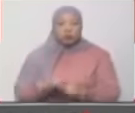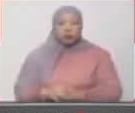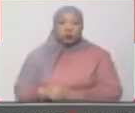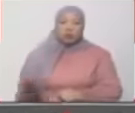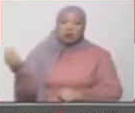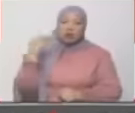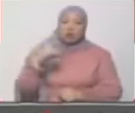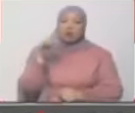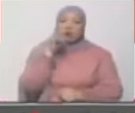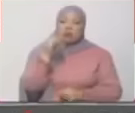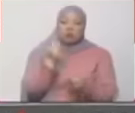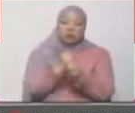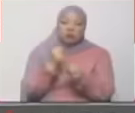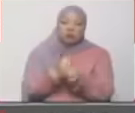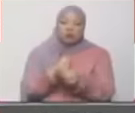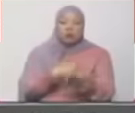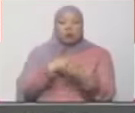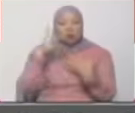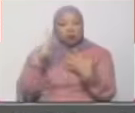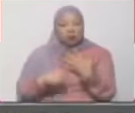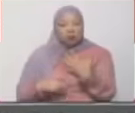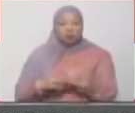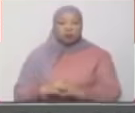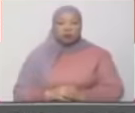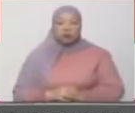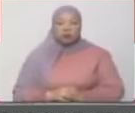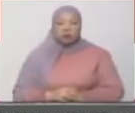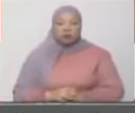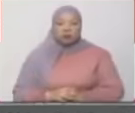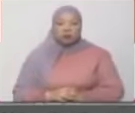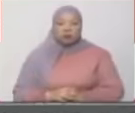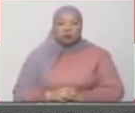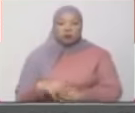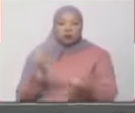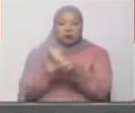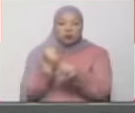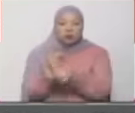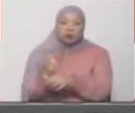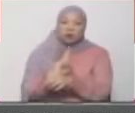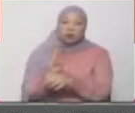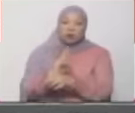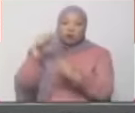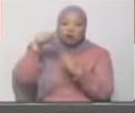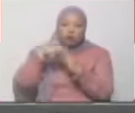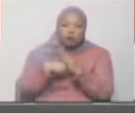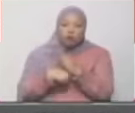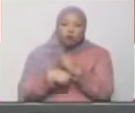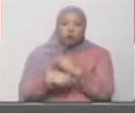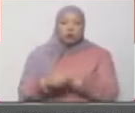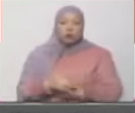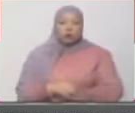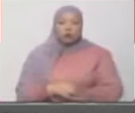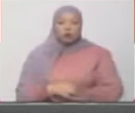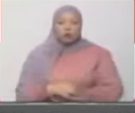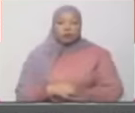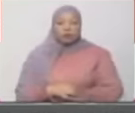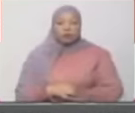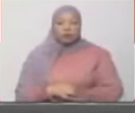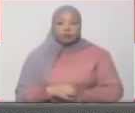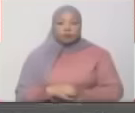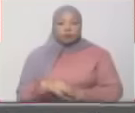avanzar planificadamente, pero acelerada y profundamente en